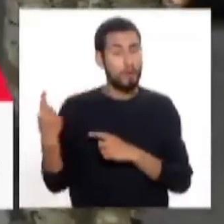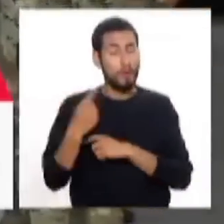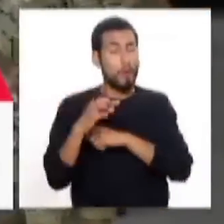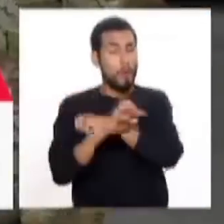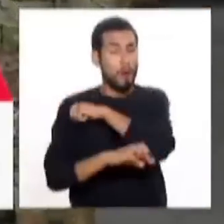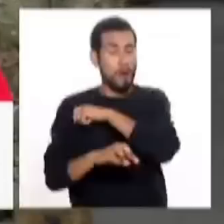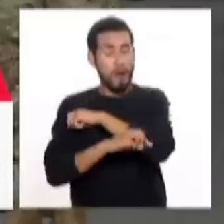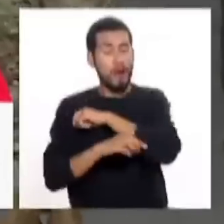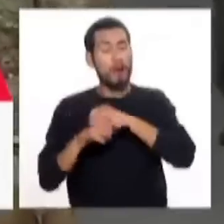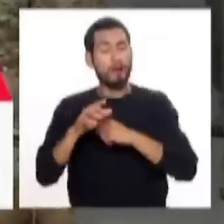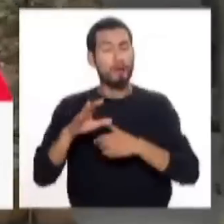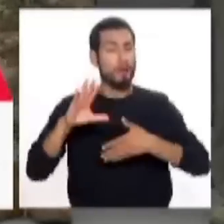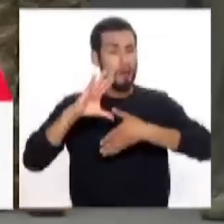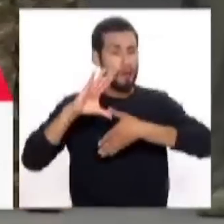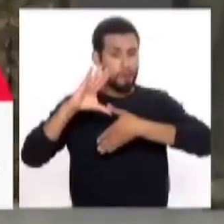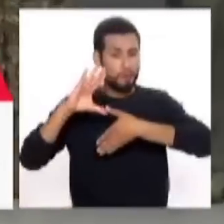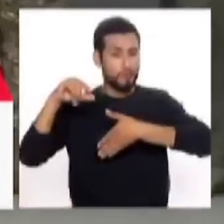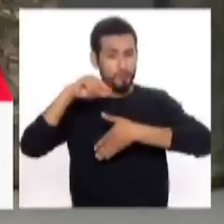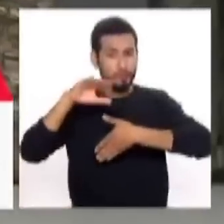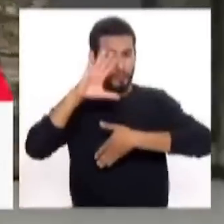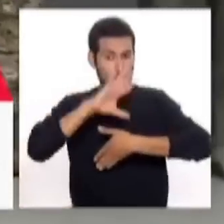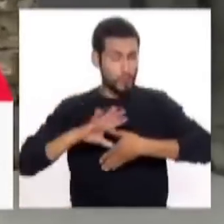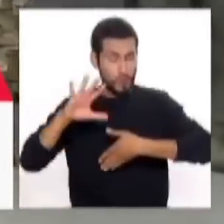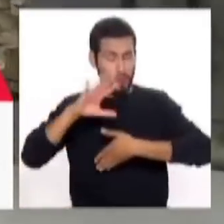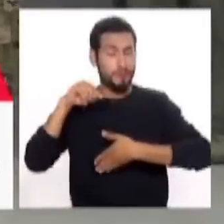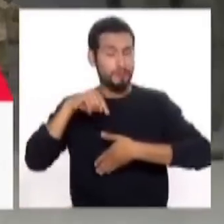que integran